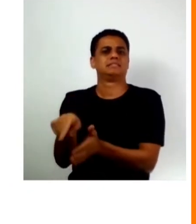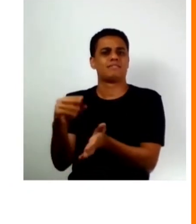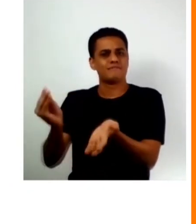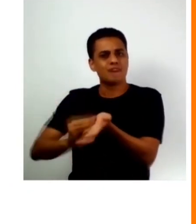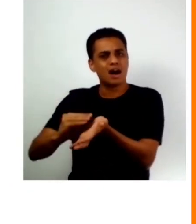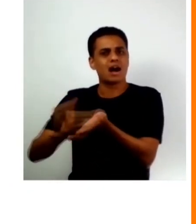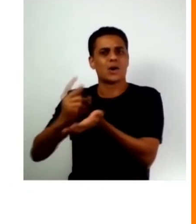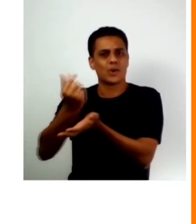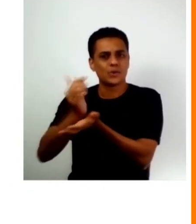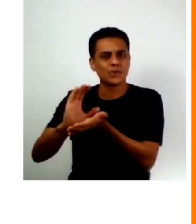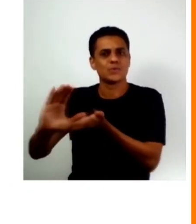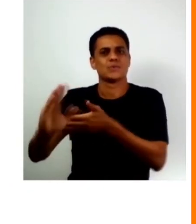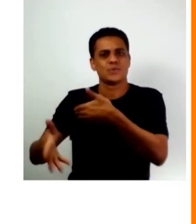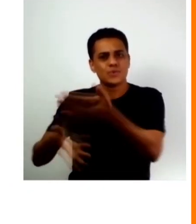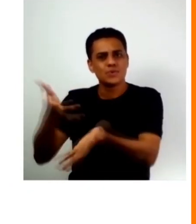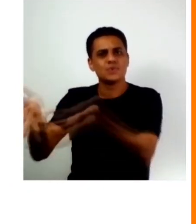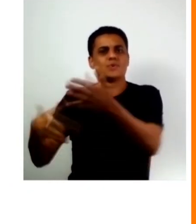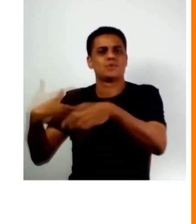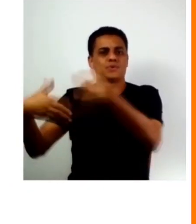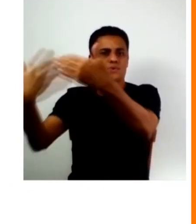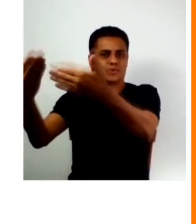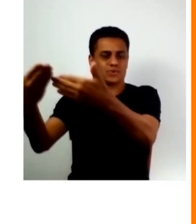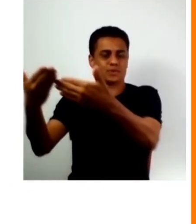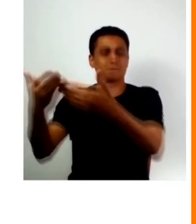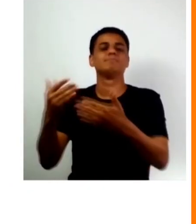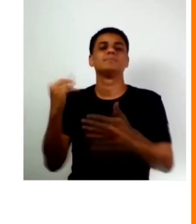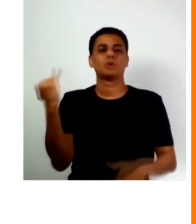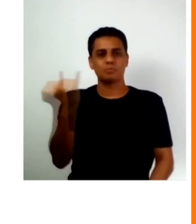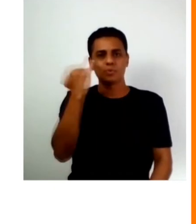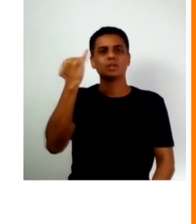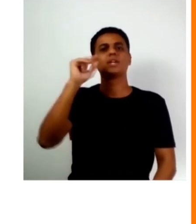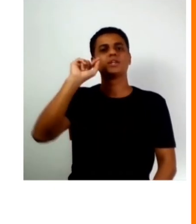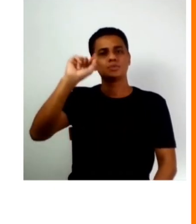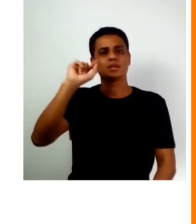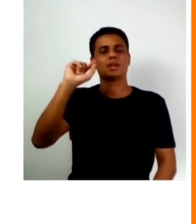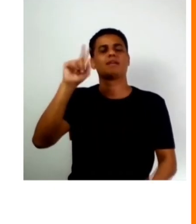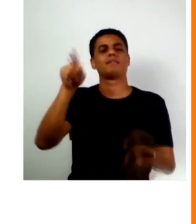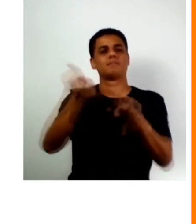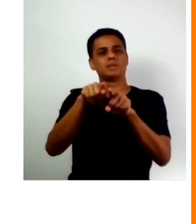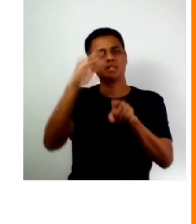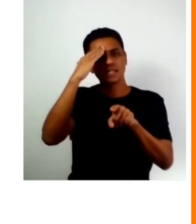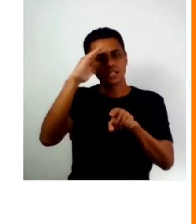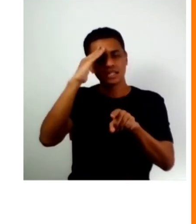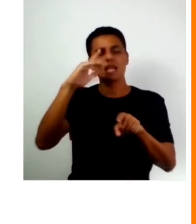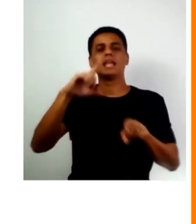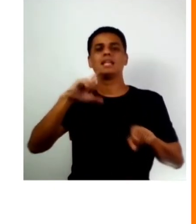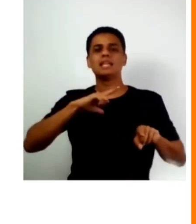recuperar este espírito que a diversidade cultural é patrimonio da humanidade,